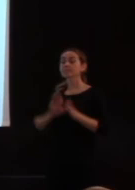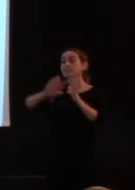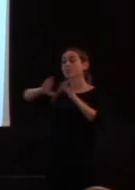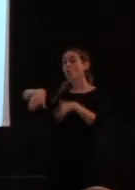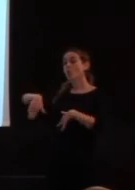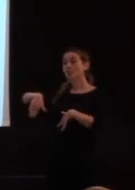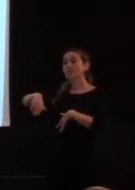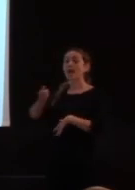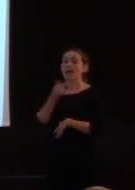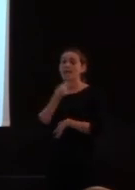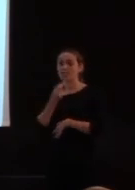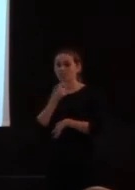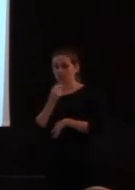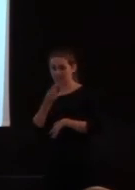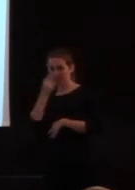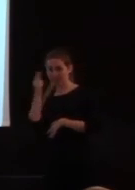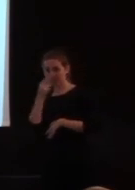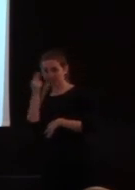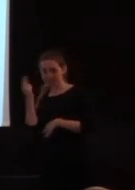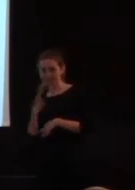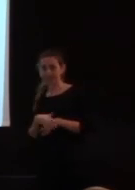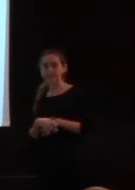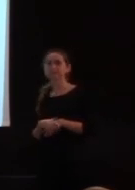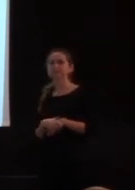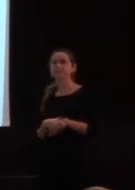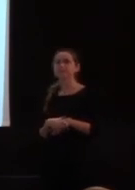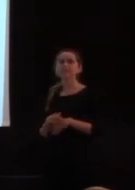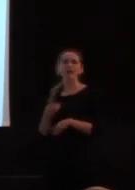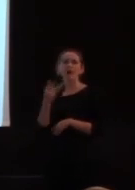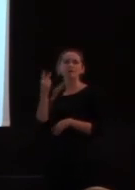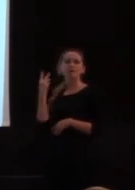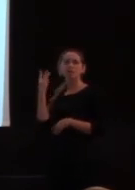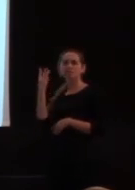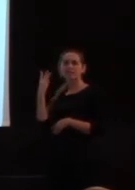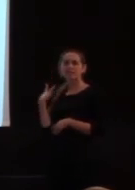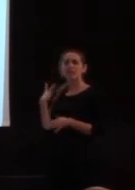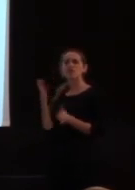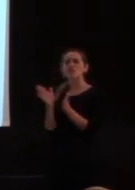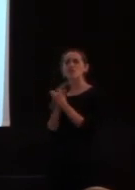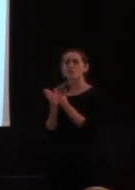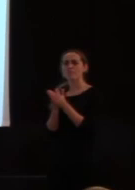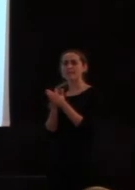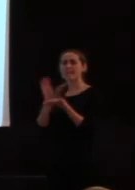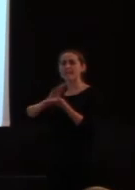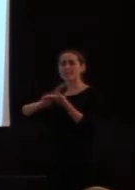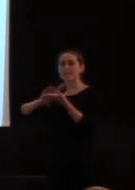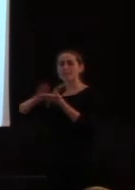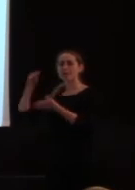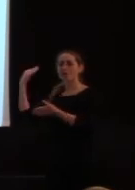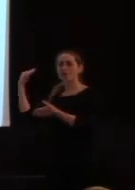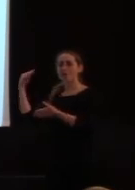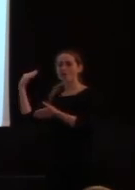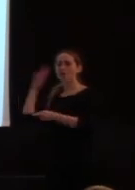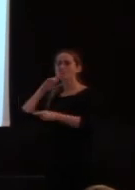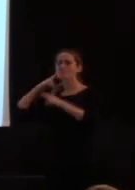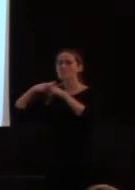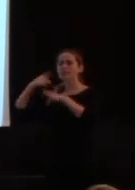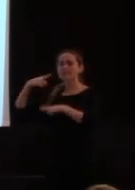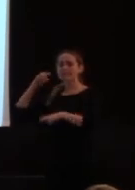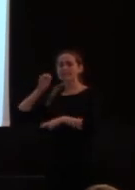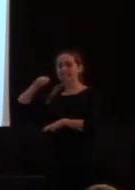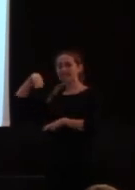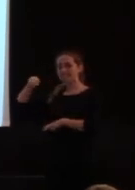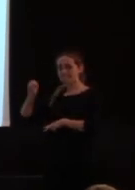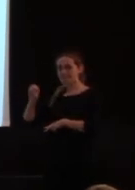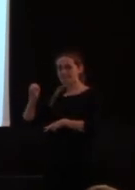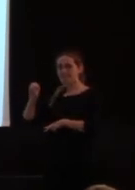interesante. Hace unos años tenía una compañera de despacho, que se llama Gemma.